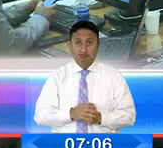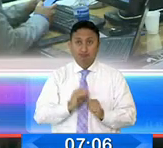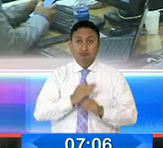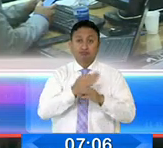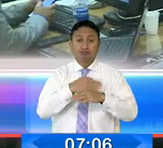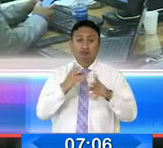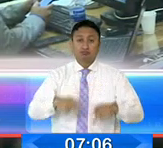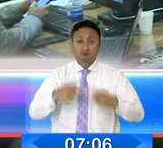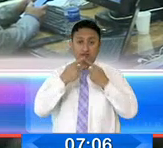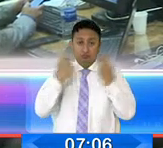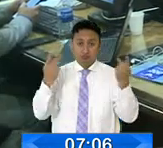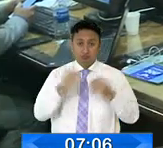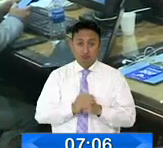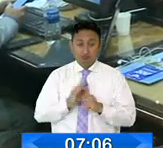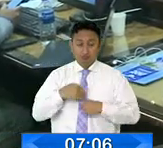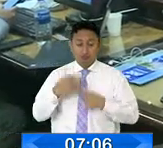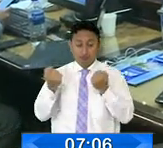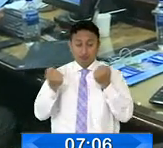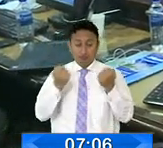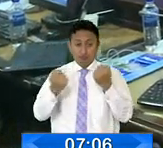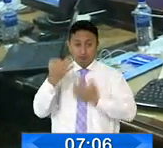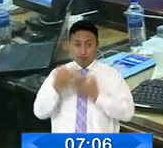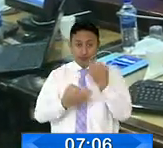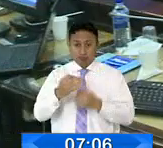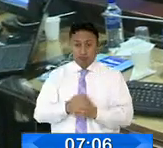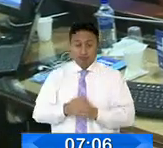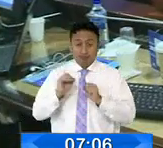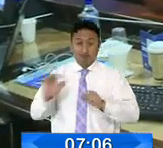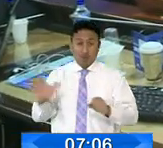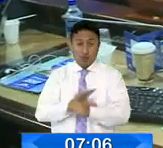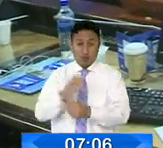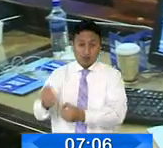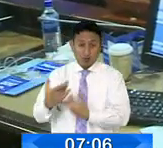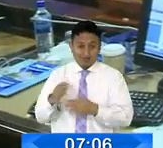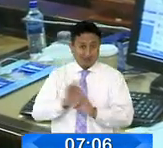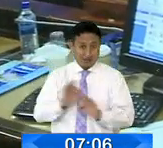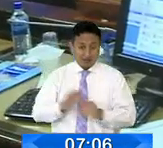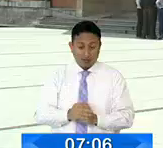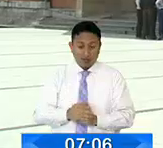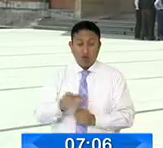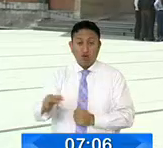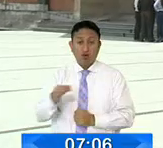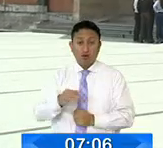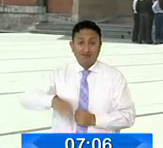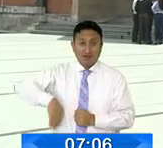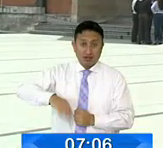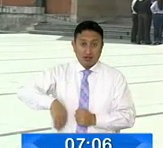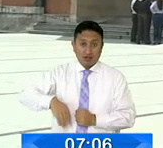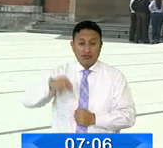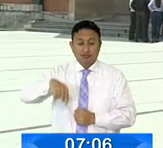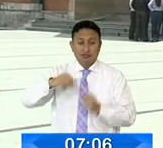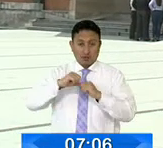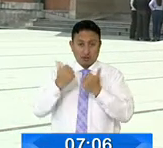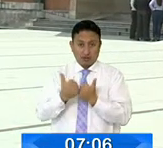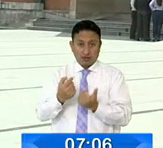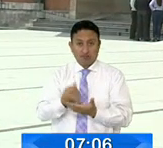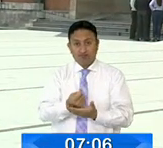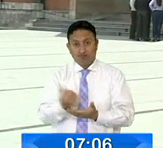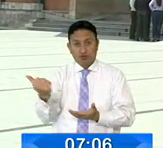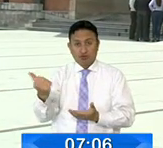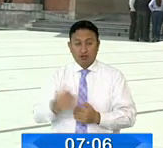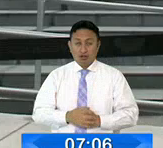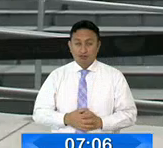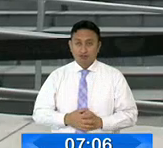funcionarios públicos sujetos a control político que no envíen información completa o que la misma esté fuera de tiempo sea removido de su cargo.